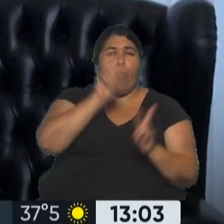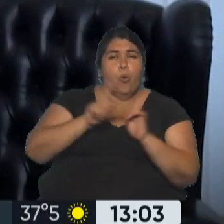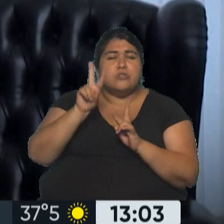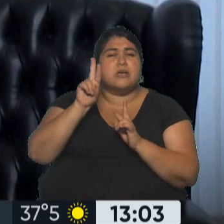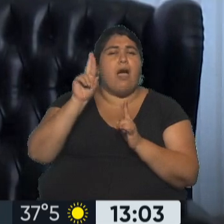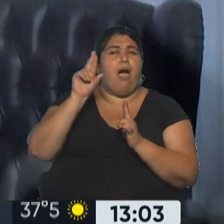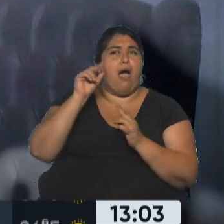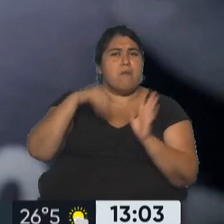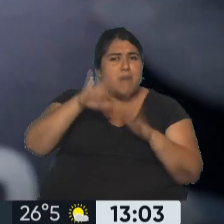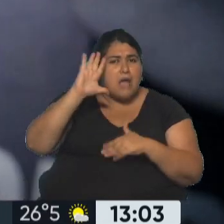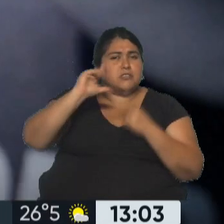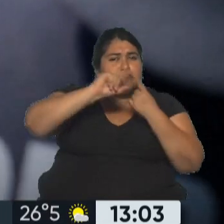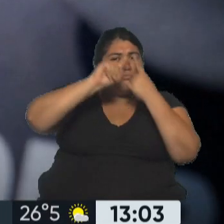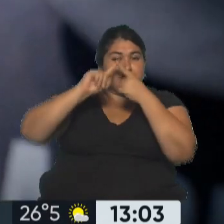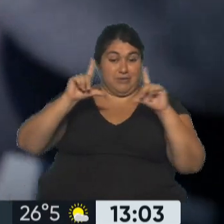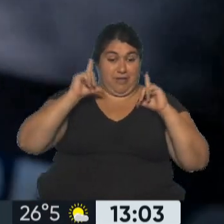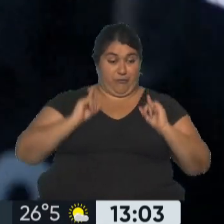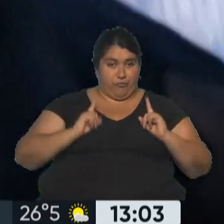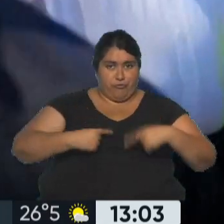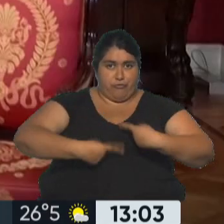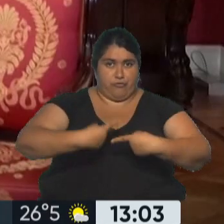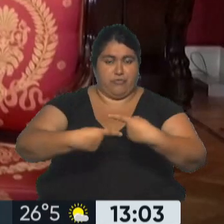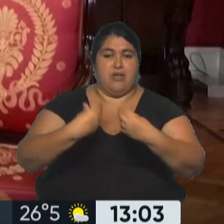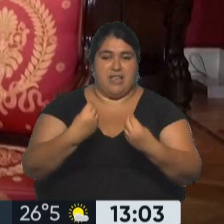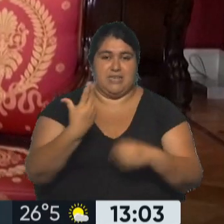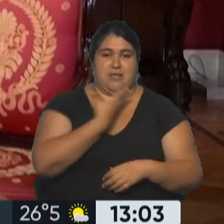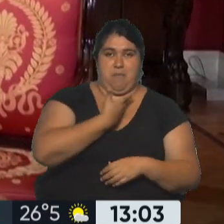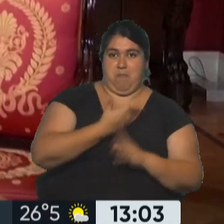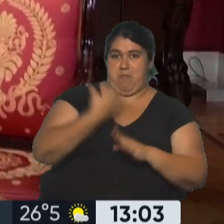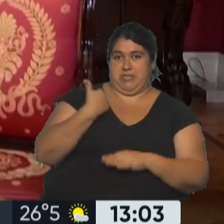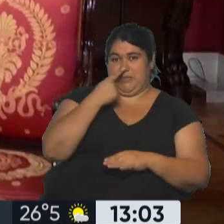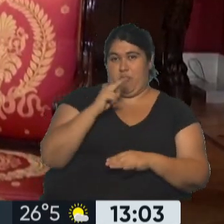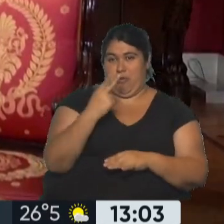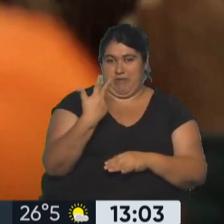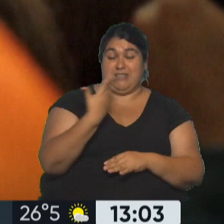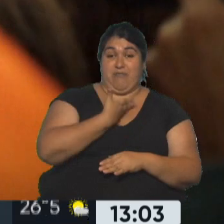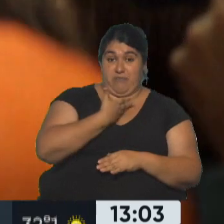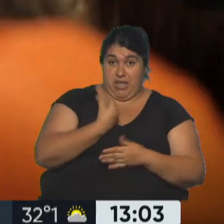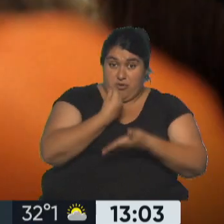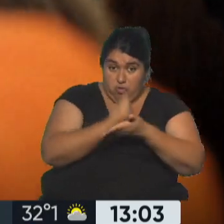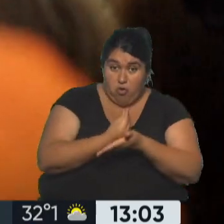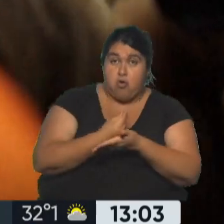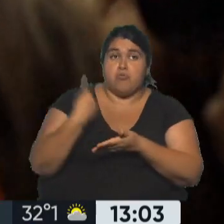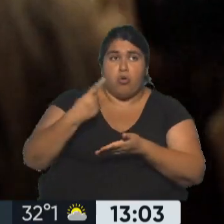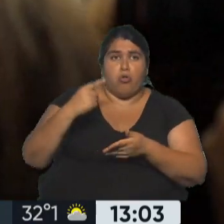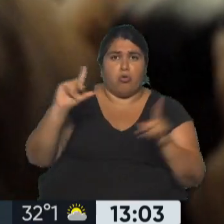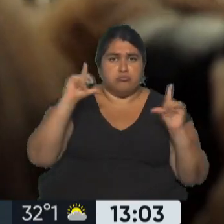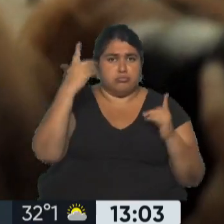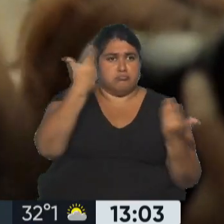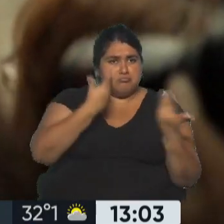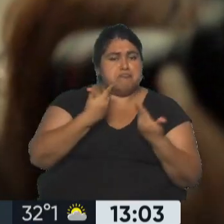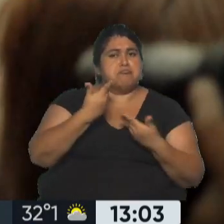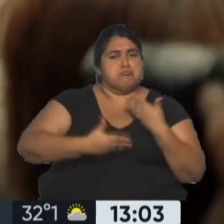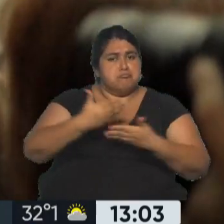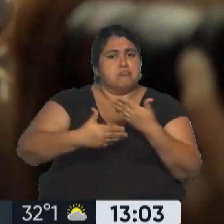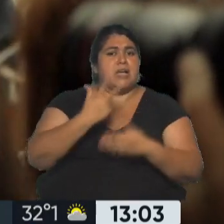la tendencia alcista de su popularidad, que se inició a principios de febrero de 2023, cuando su índice de aceptación subió de 24